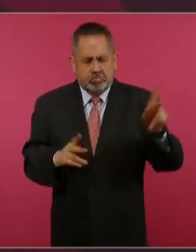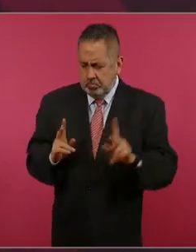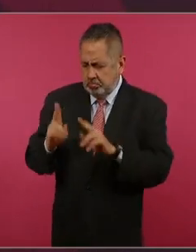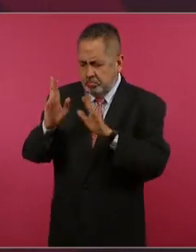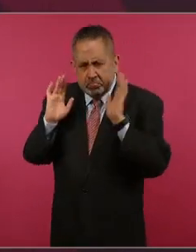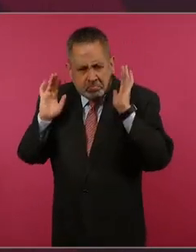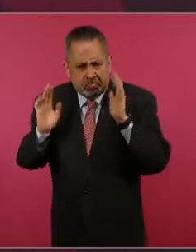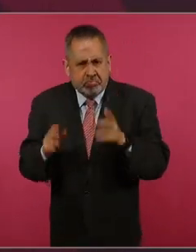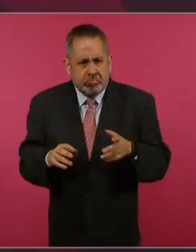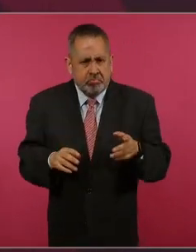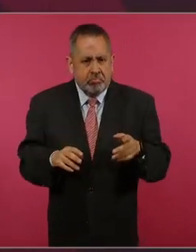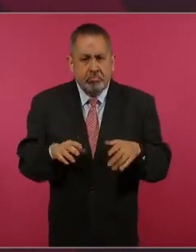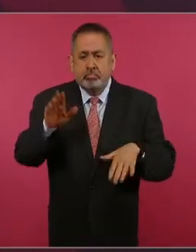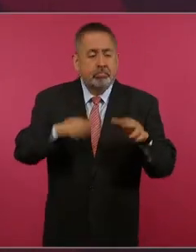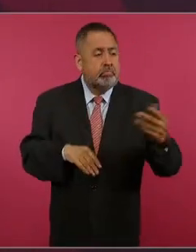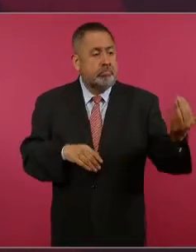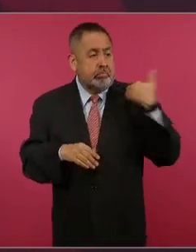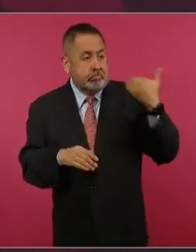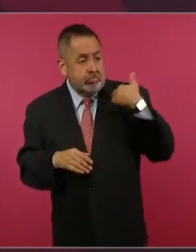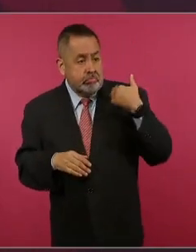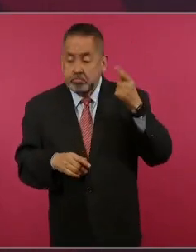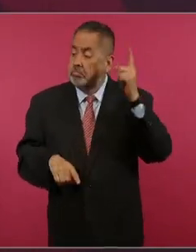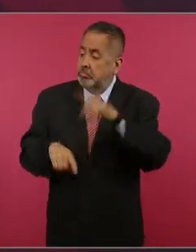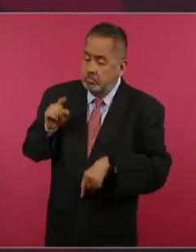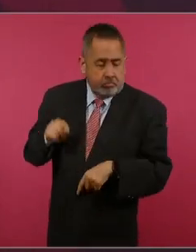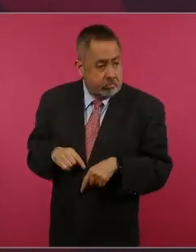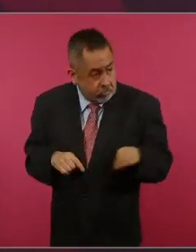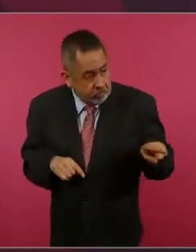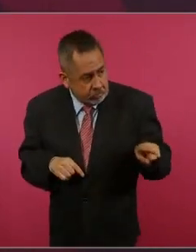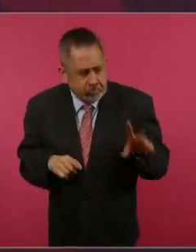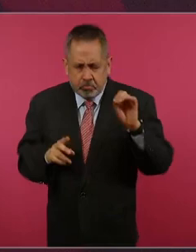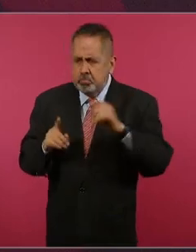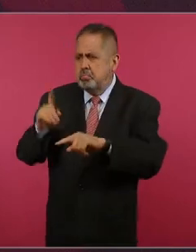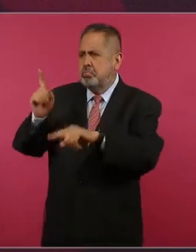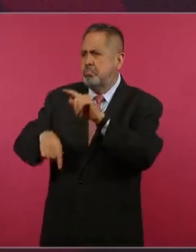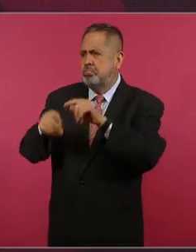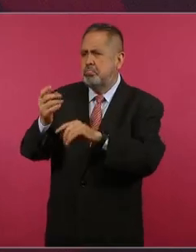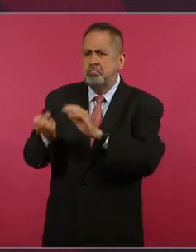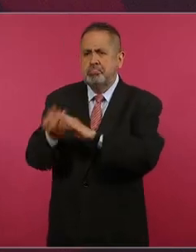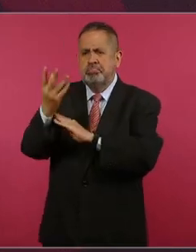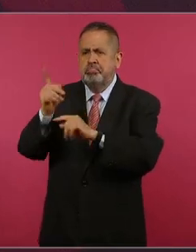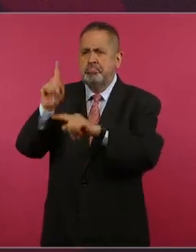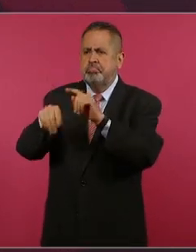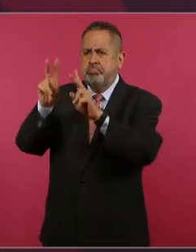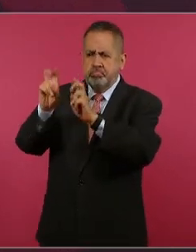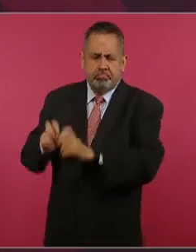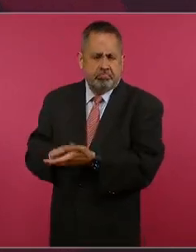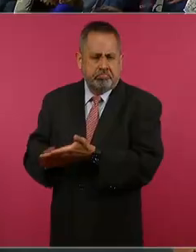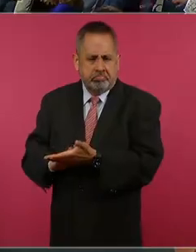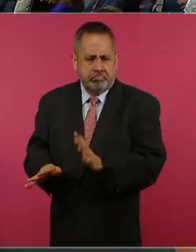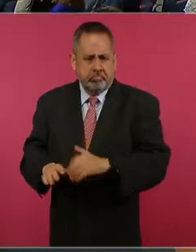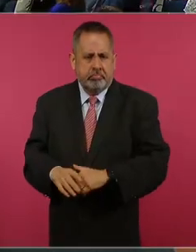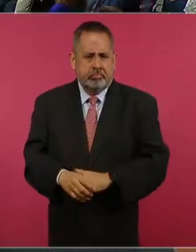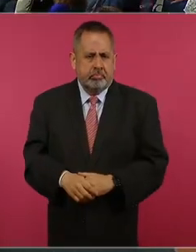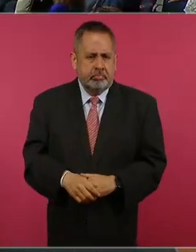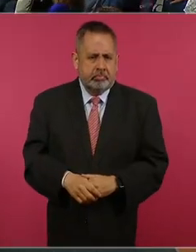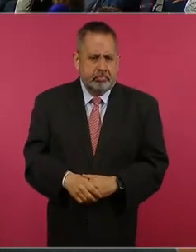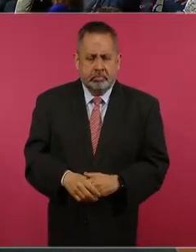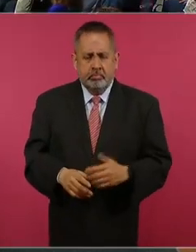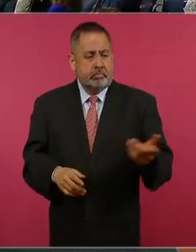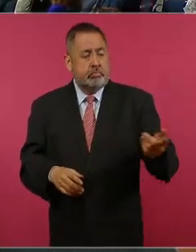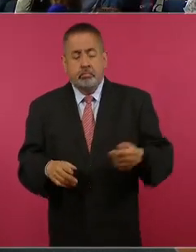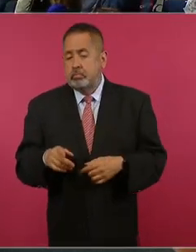tribunal dice bajen esto, se baja. Dicen que antes de subirlas a las redes. No, pues ¿cómo si